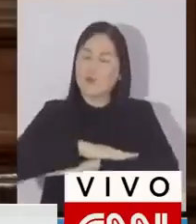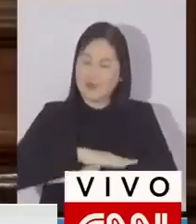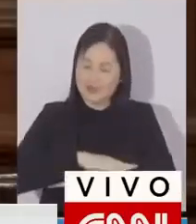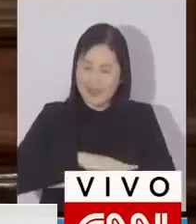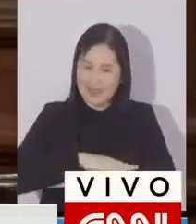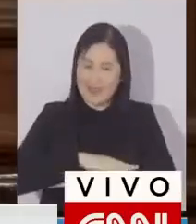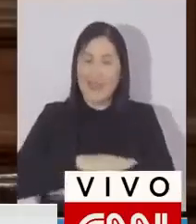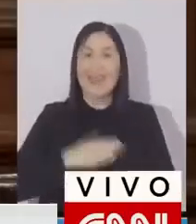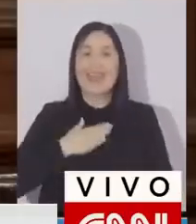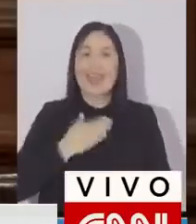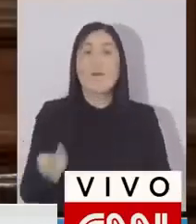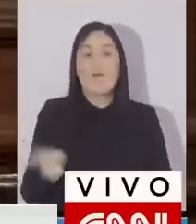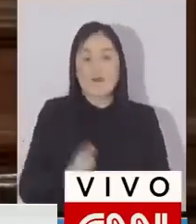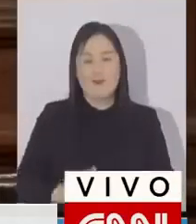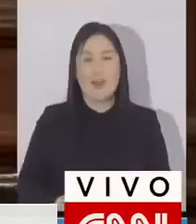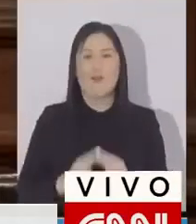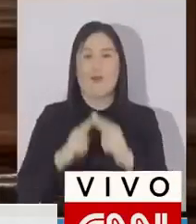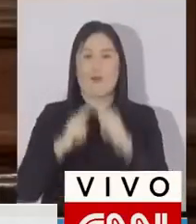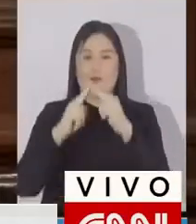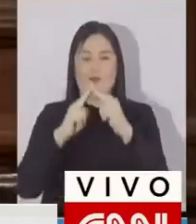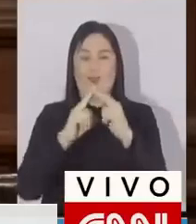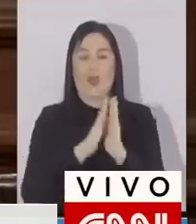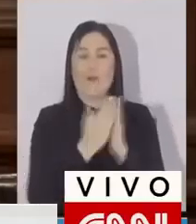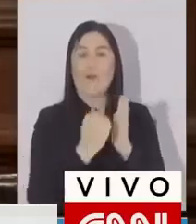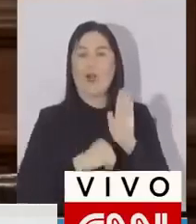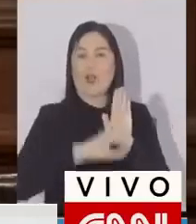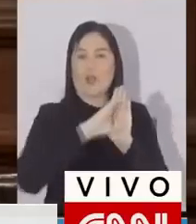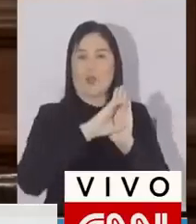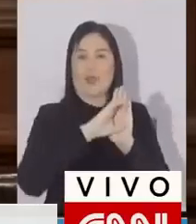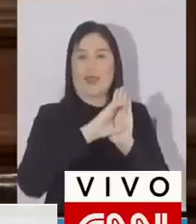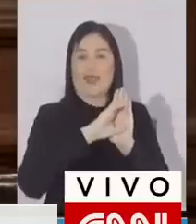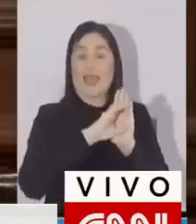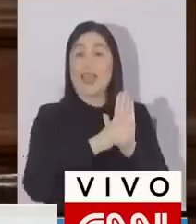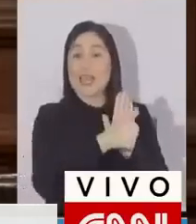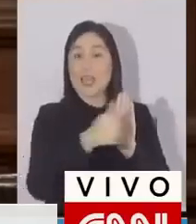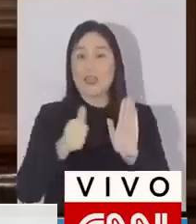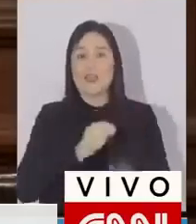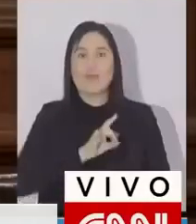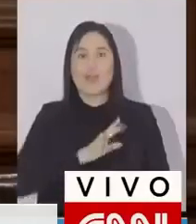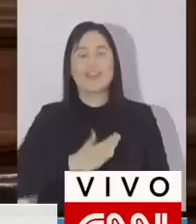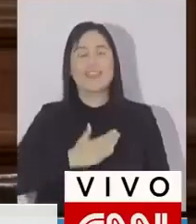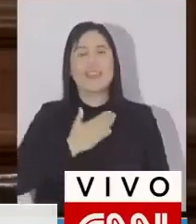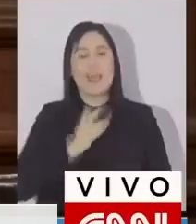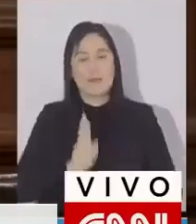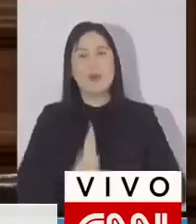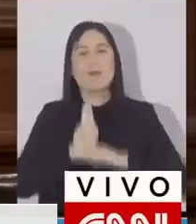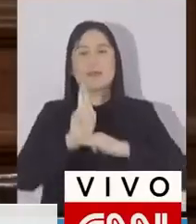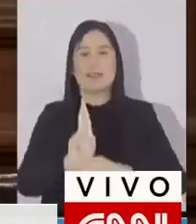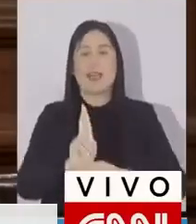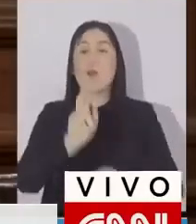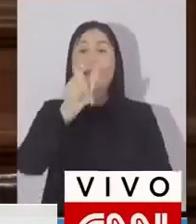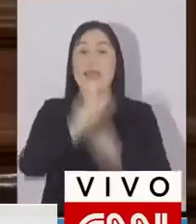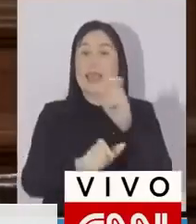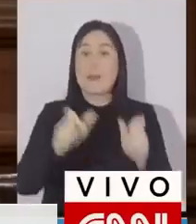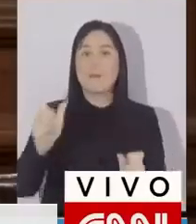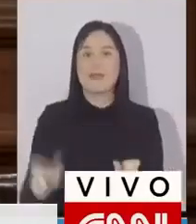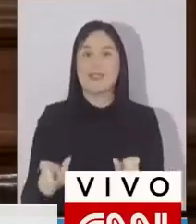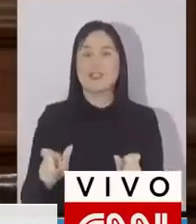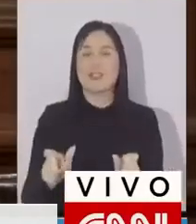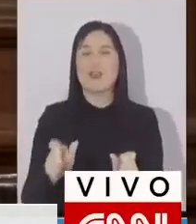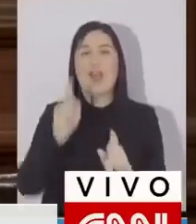reconstruir un marco constitucional en el cual los chilenos nos sintamos representados y donde las personas estén en el